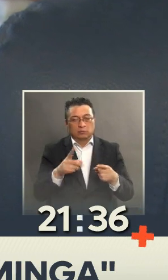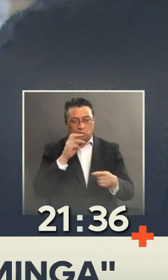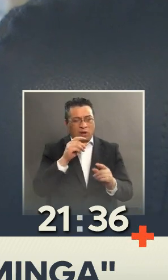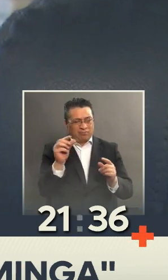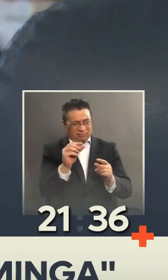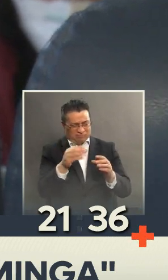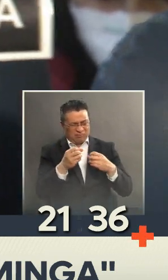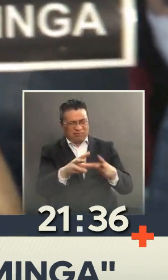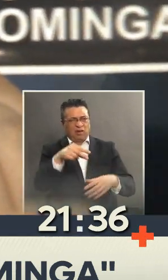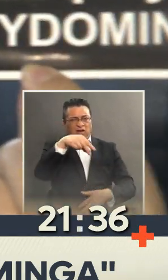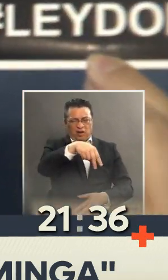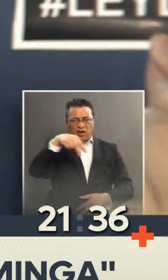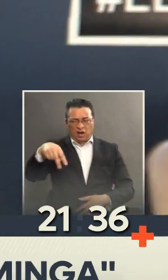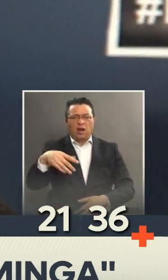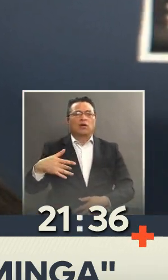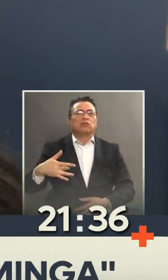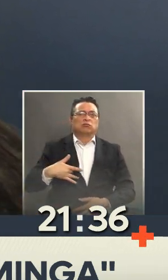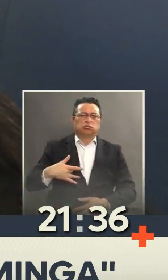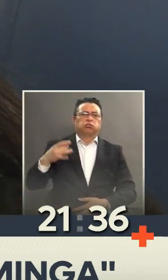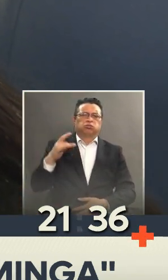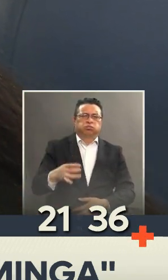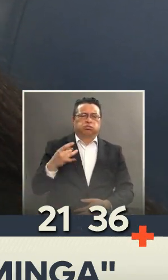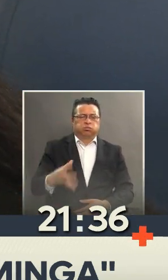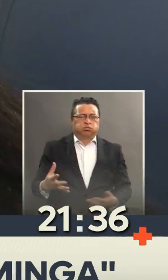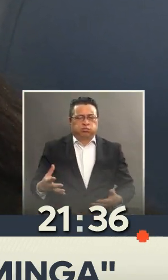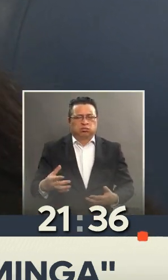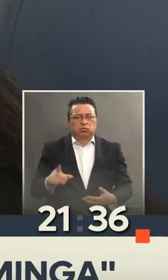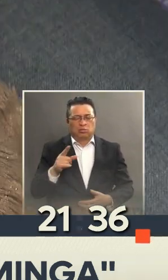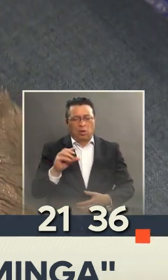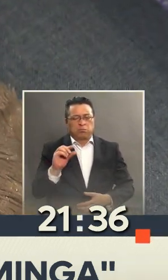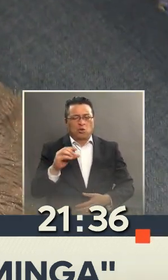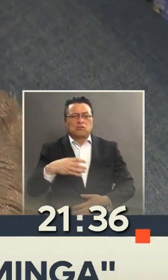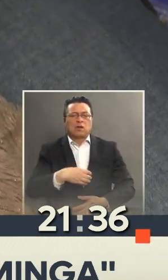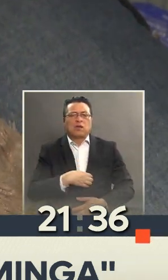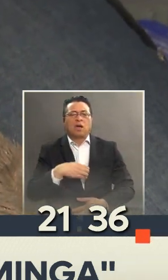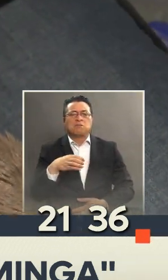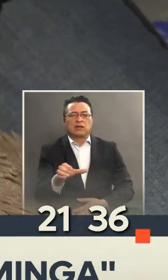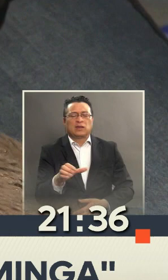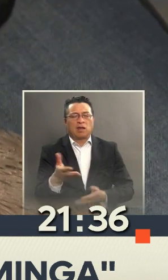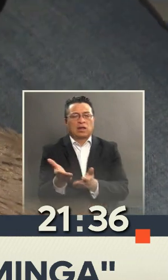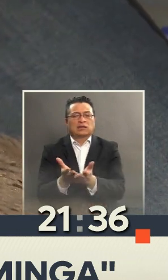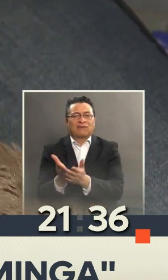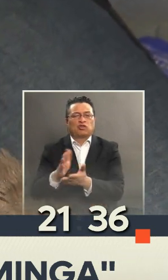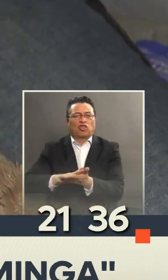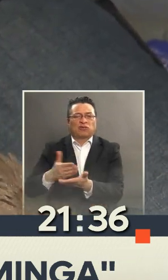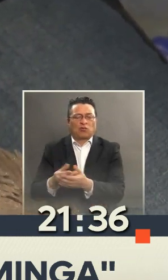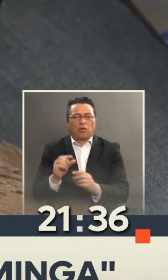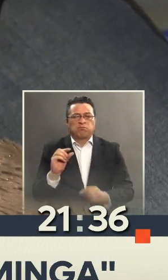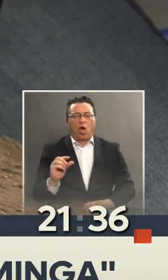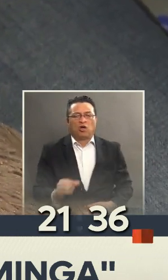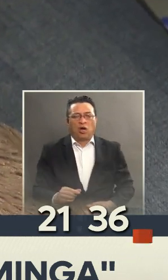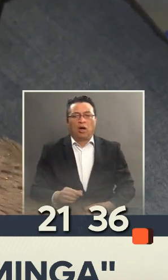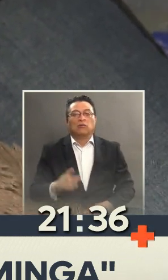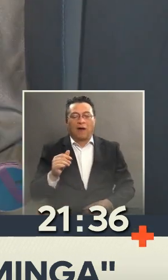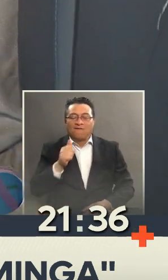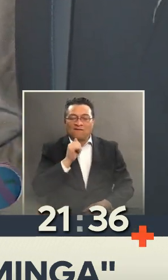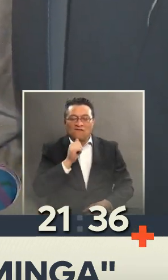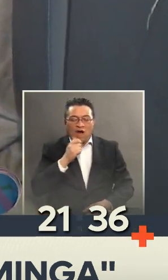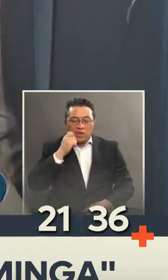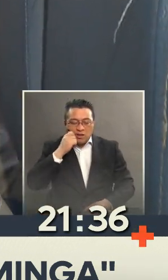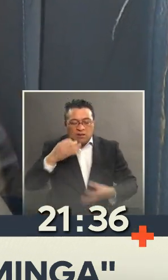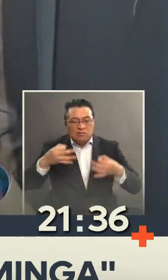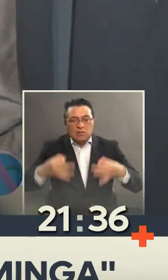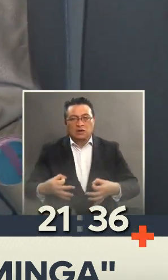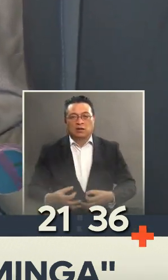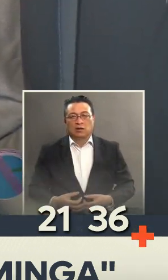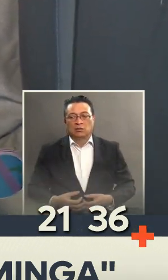las cosas que más les duele, junto con la poca empatía en los servicios de salud, la ausencia a veces de humanidad. A mí me metieron a